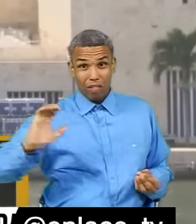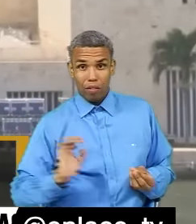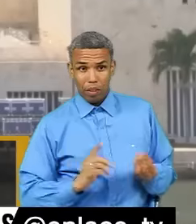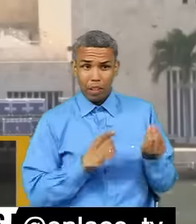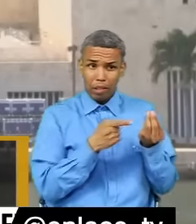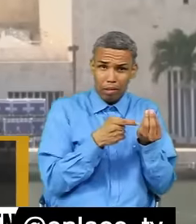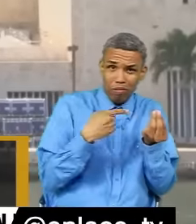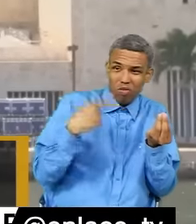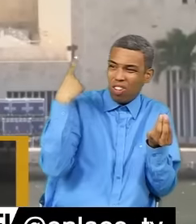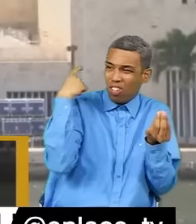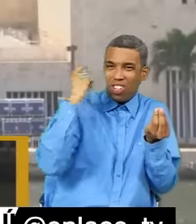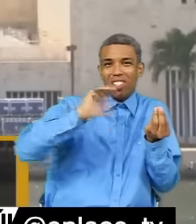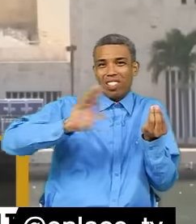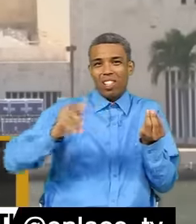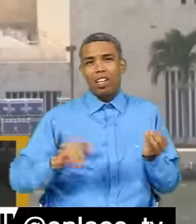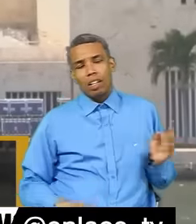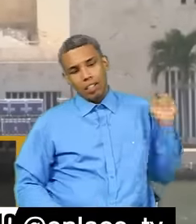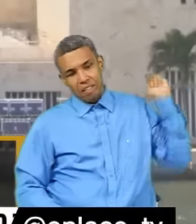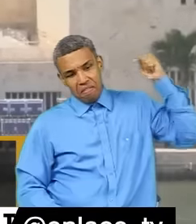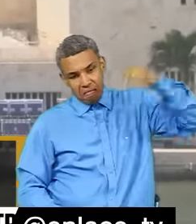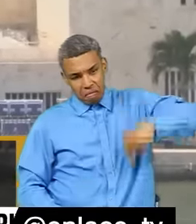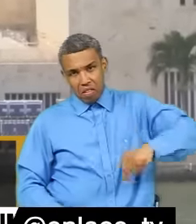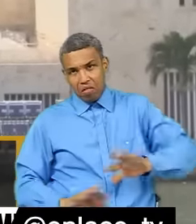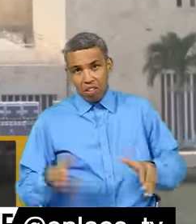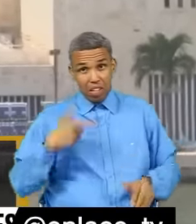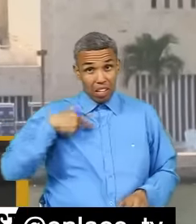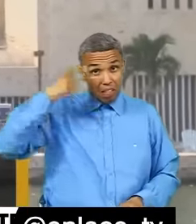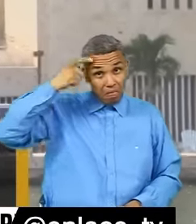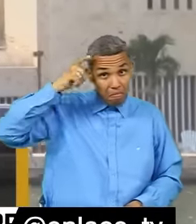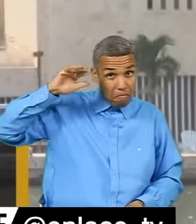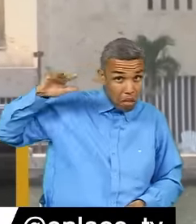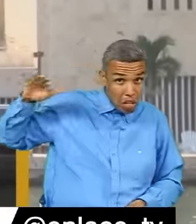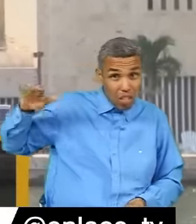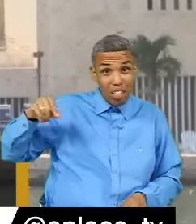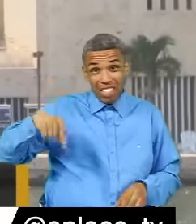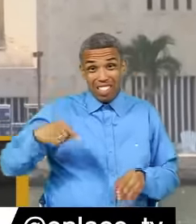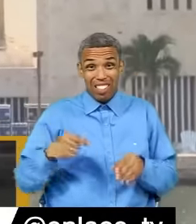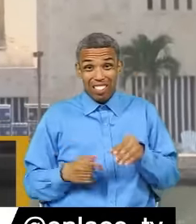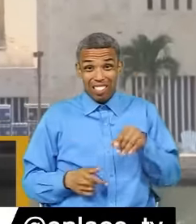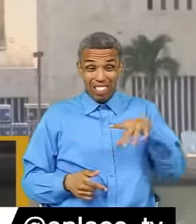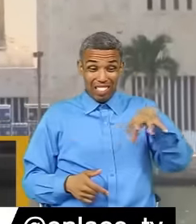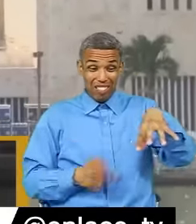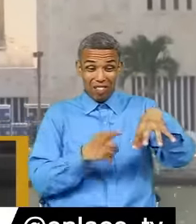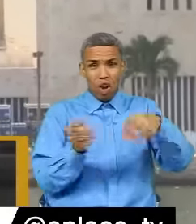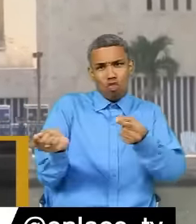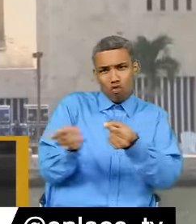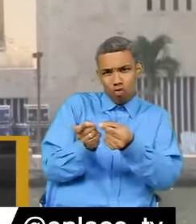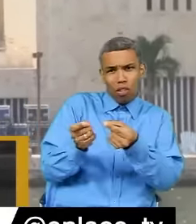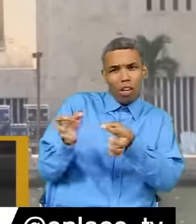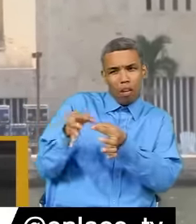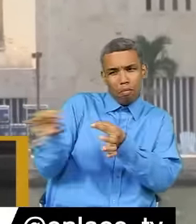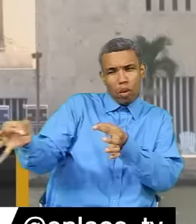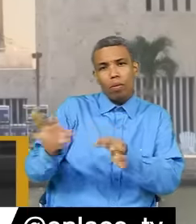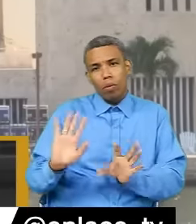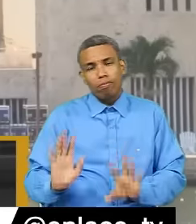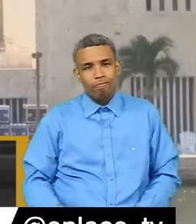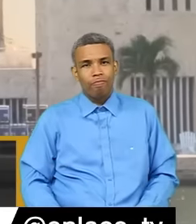de ayer en un municipio ubicado a una hora de La Heroica. Es por el momento